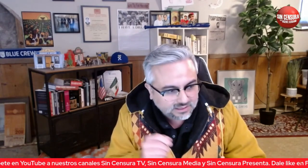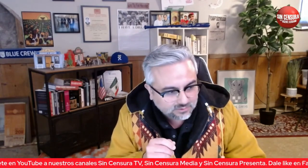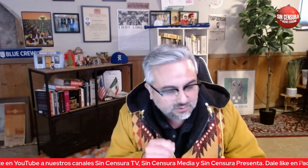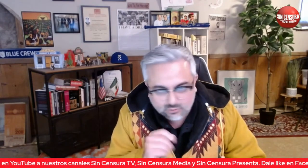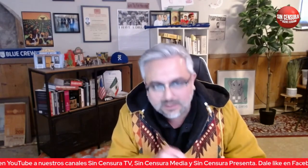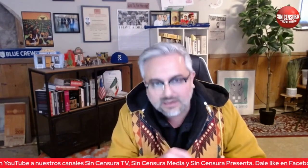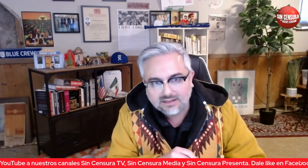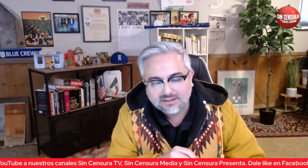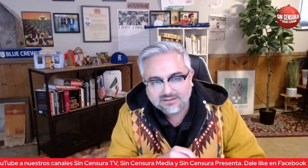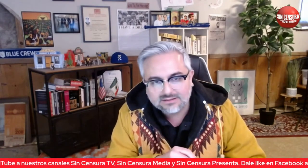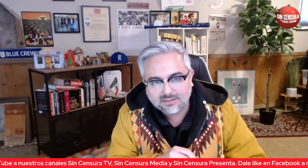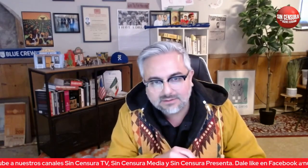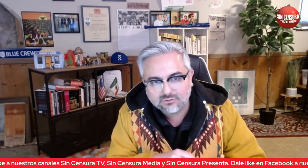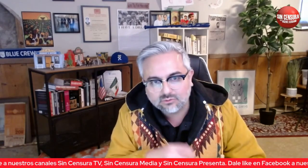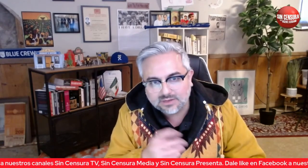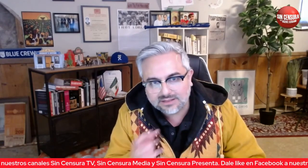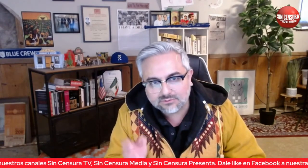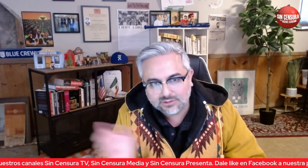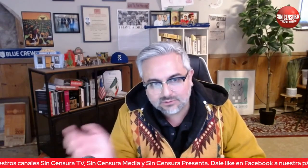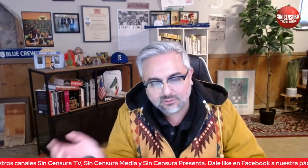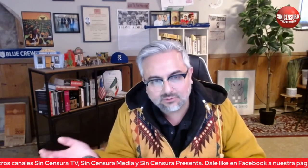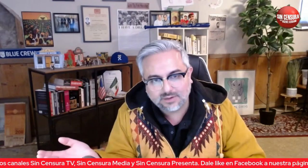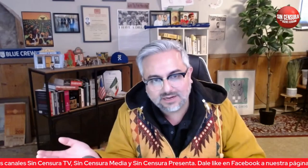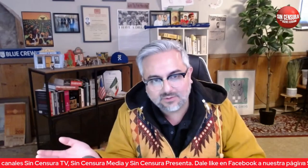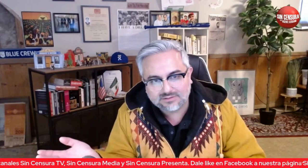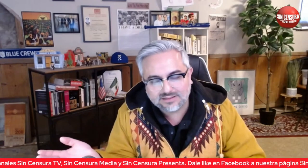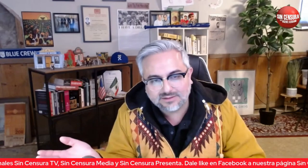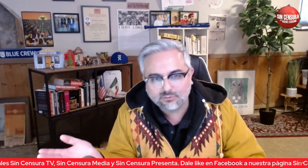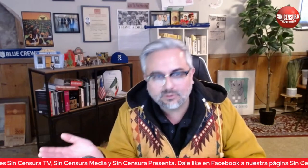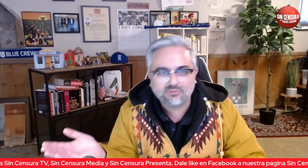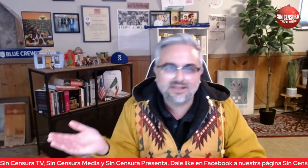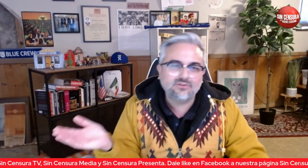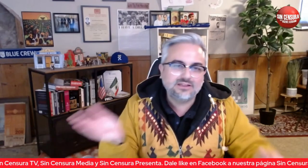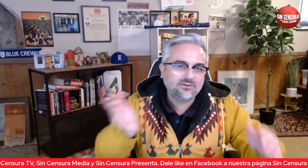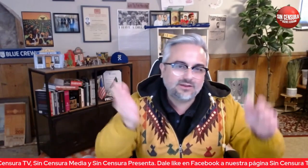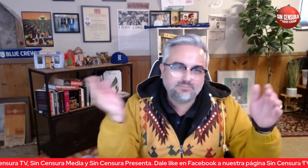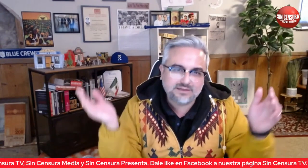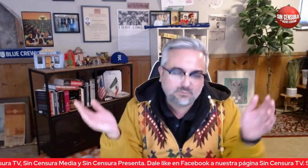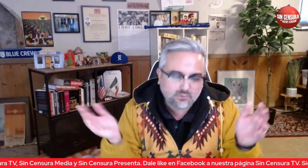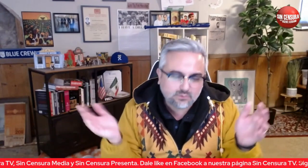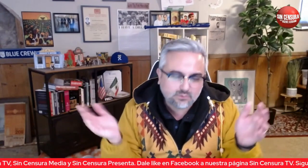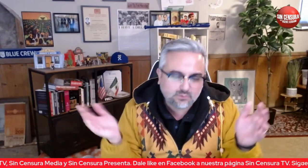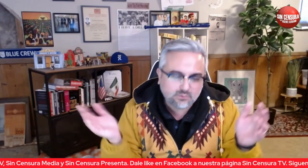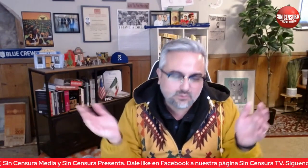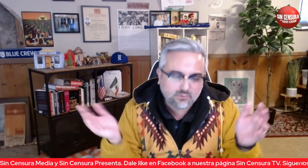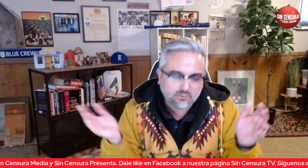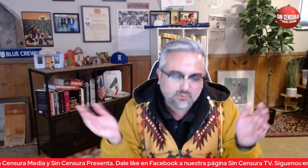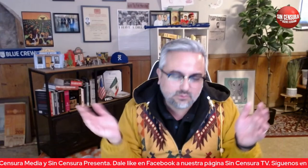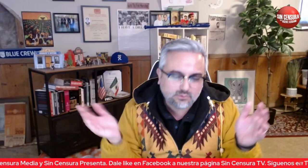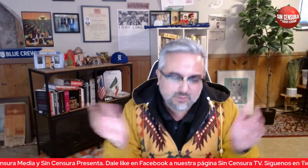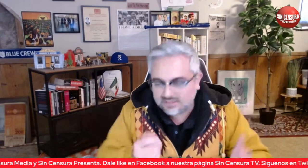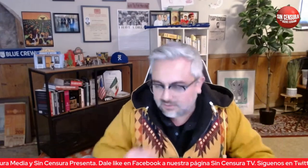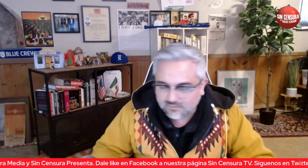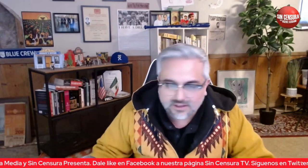que el gobernador actual de Tabasco estuviera denunciando esto de los gobernadores anteriores. Bueno, pues sería nota en todas partes, pero nomás lo lleva